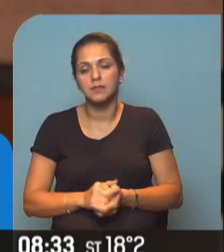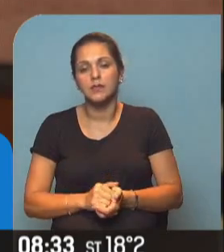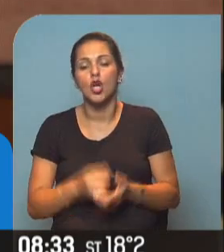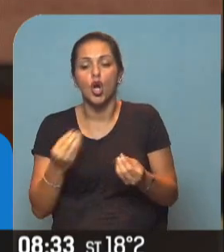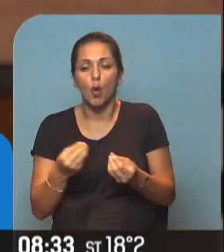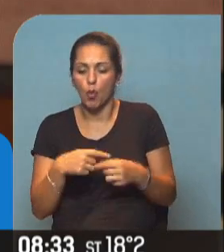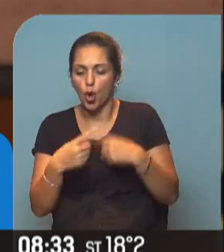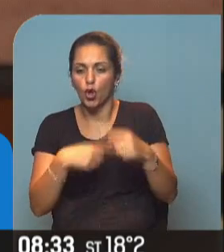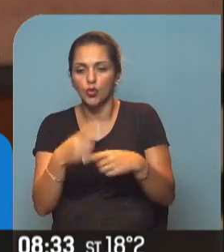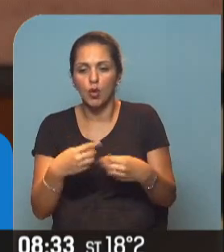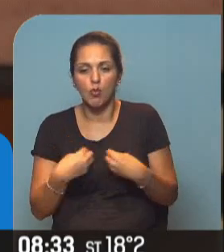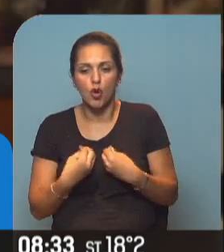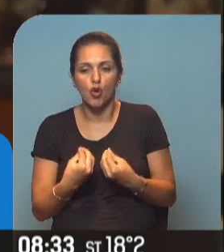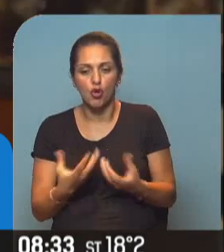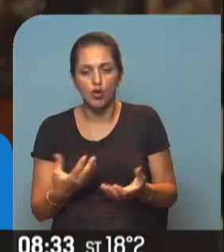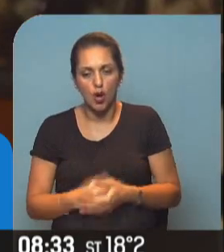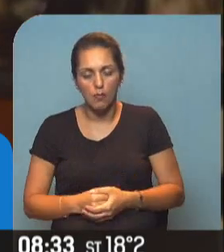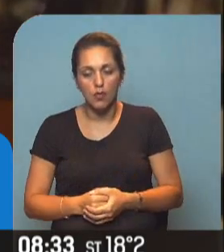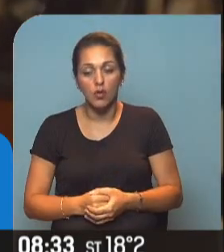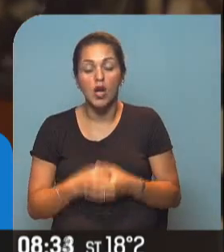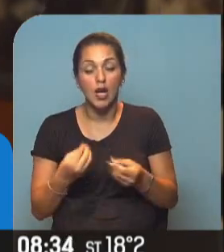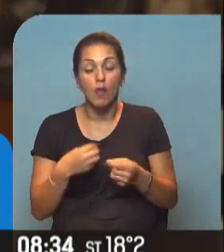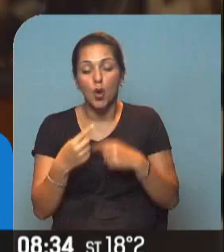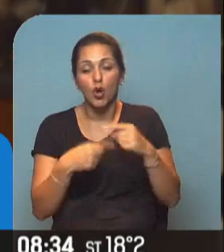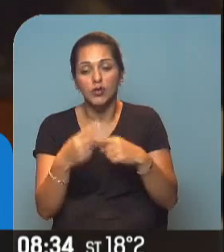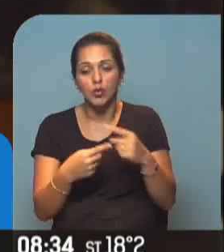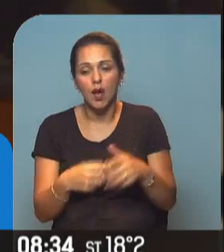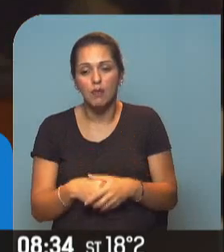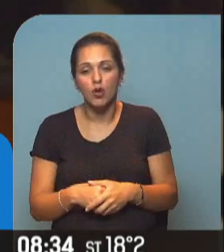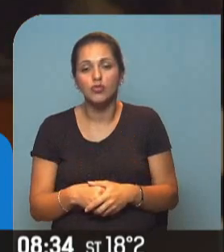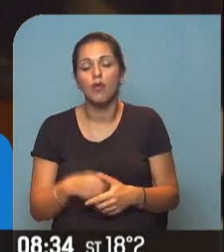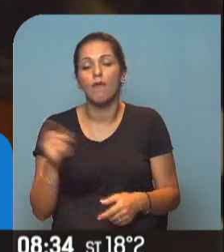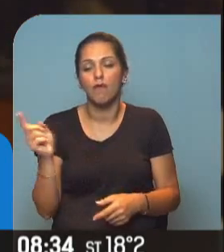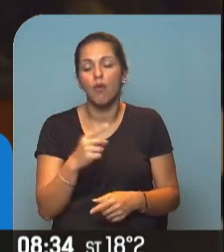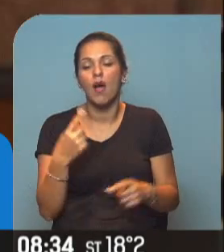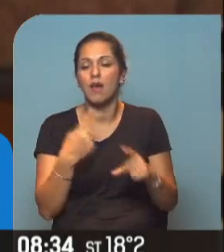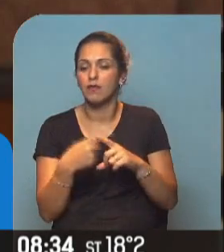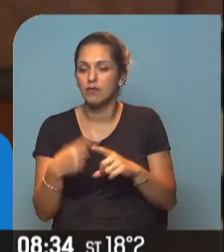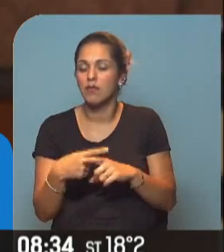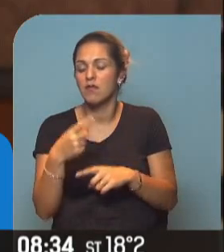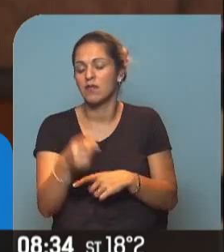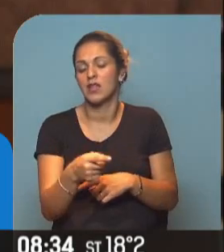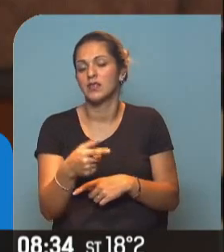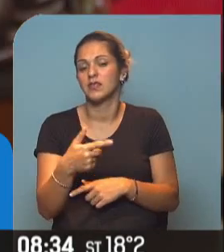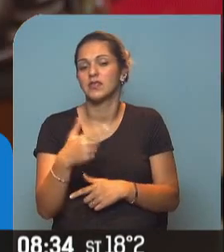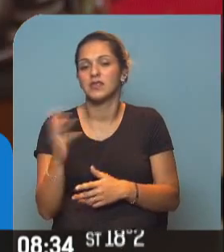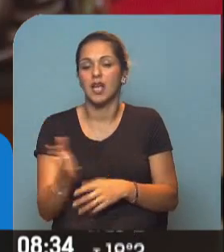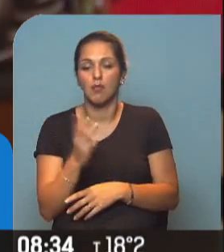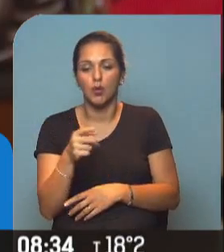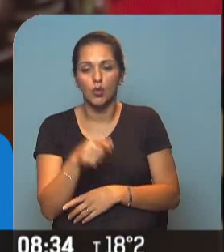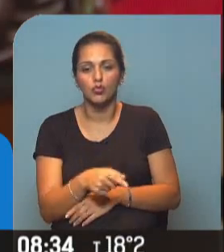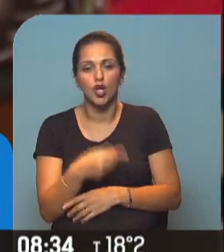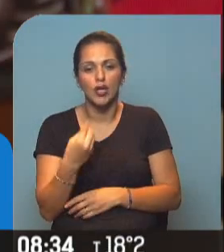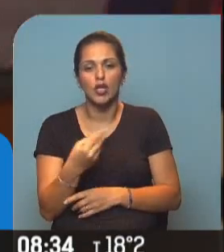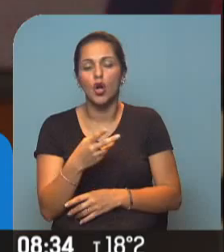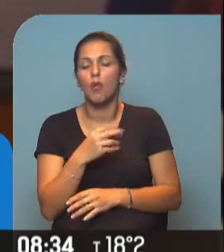seguimos en el cómo seguimos fue a expoagro el productor y realmente a escuchar noticias de